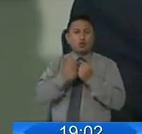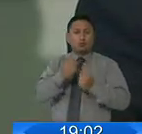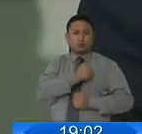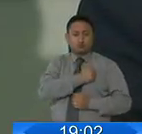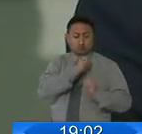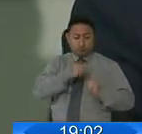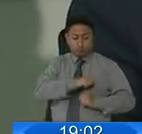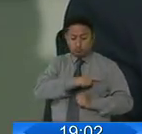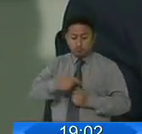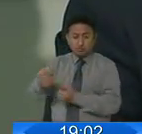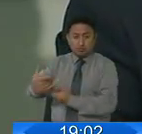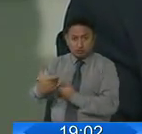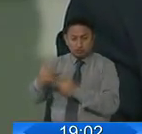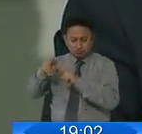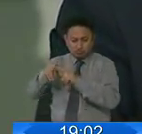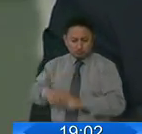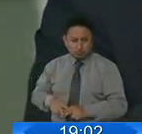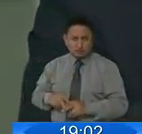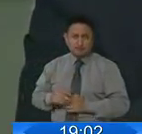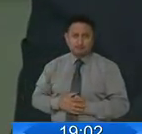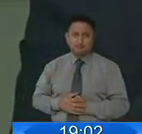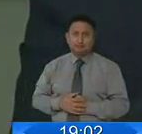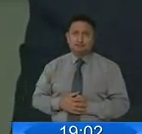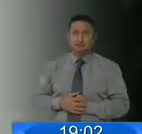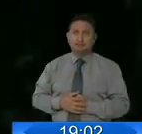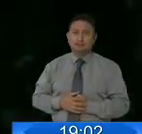tener acceso a toda esa información